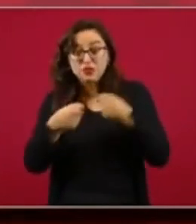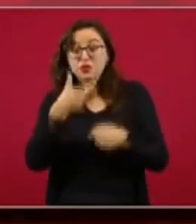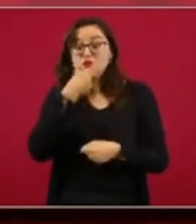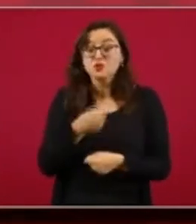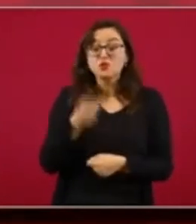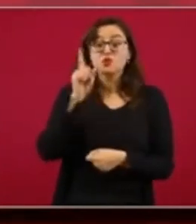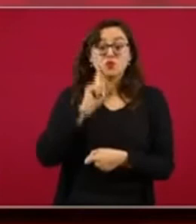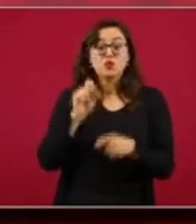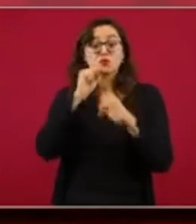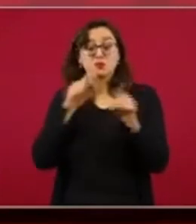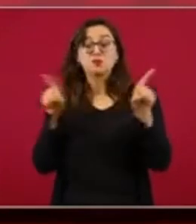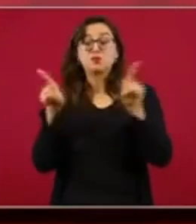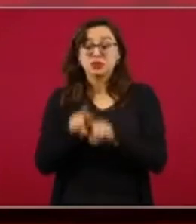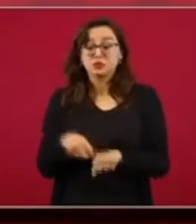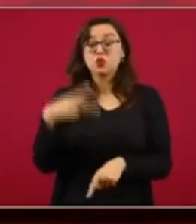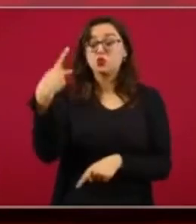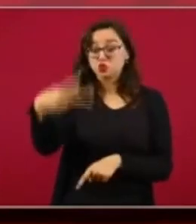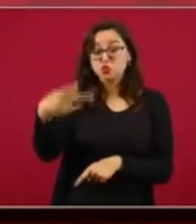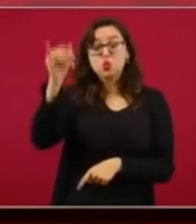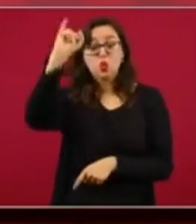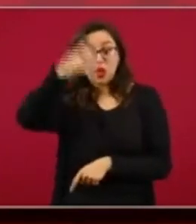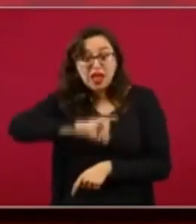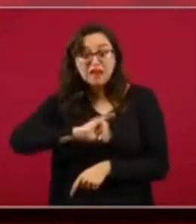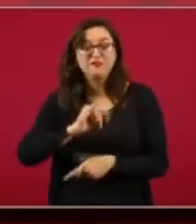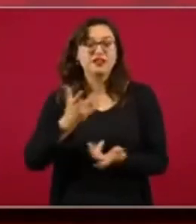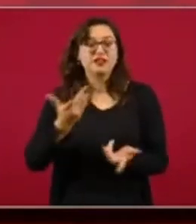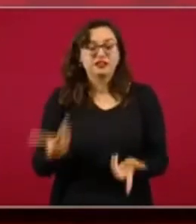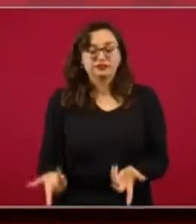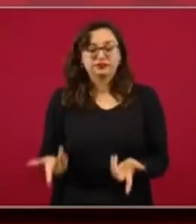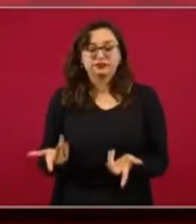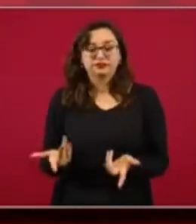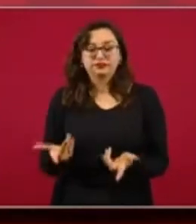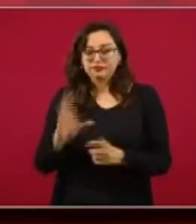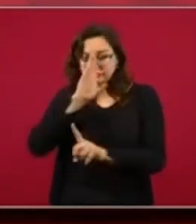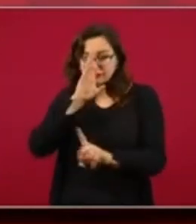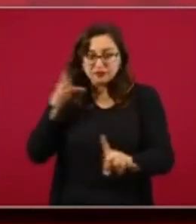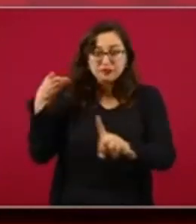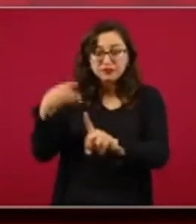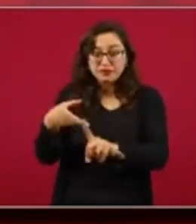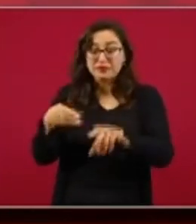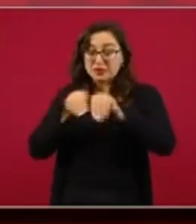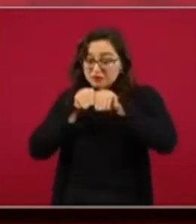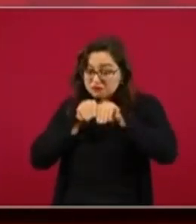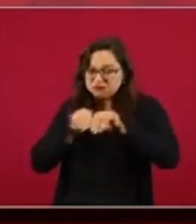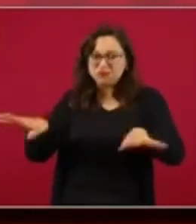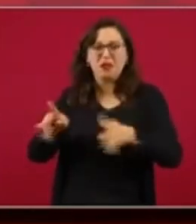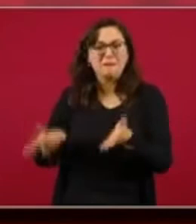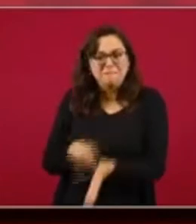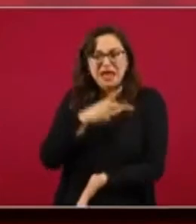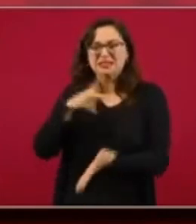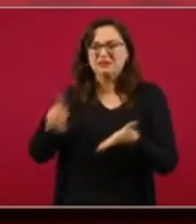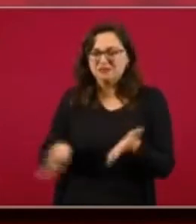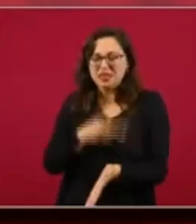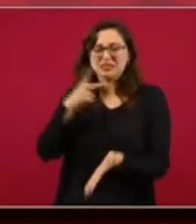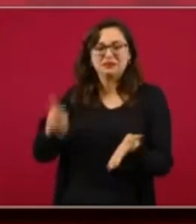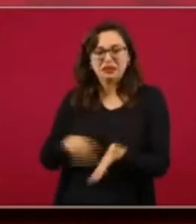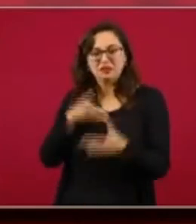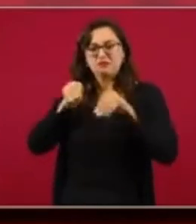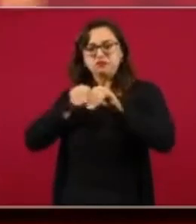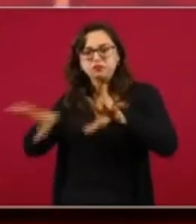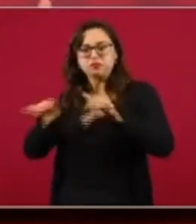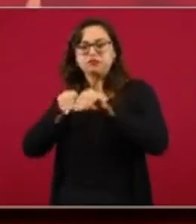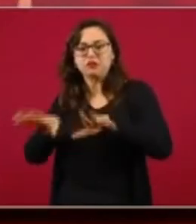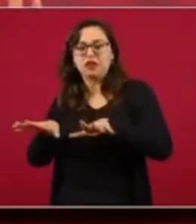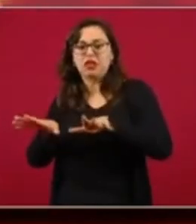reporteros, sino a sus editoras y editores. Si nos centramos en ese mensaje consistentemente, en vez de